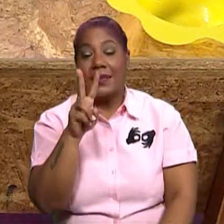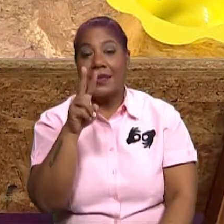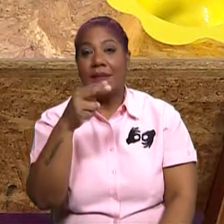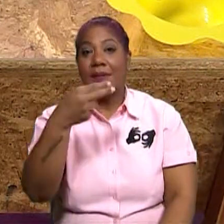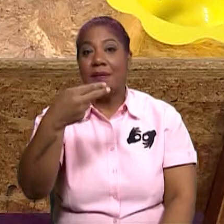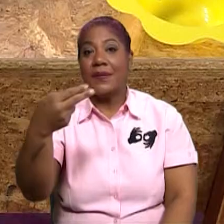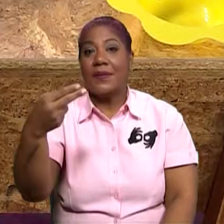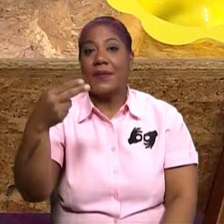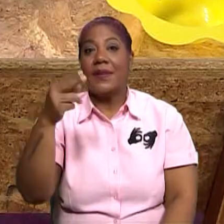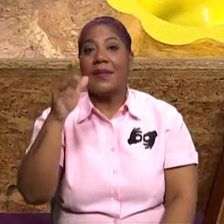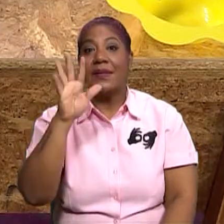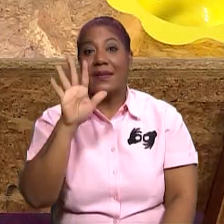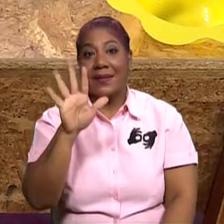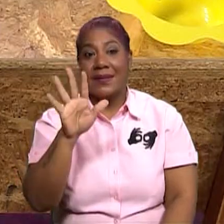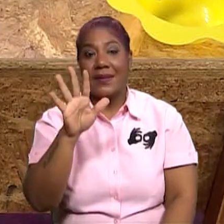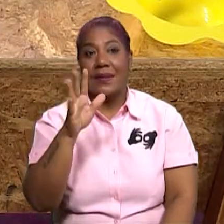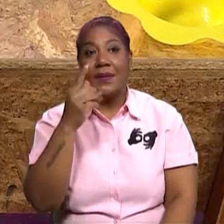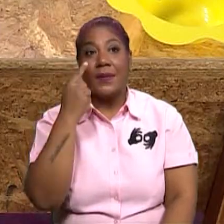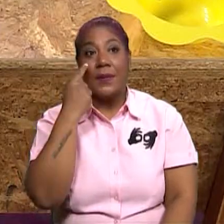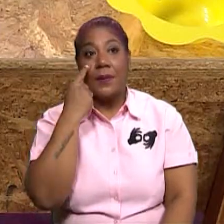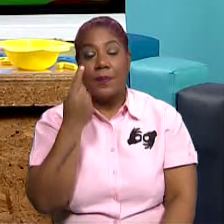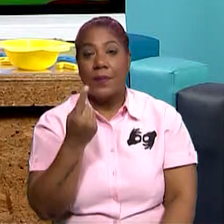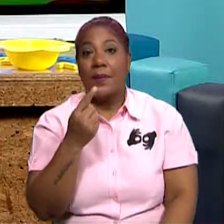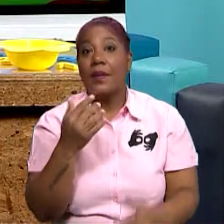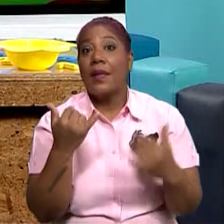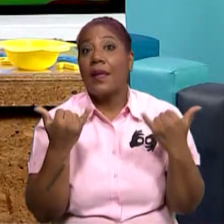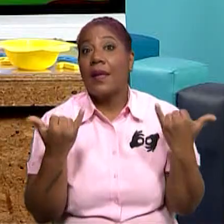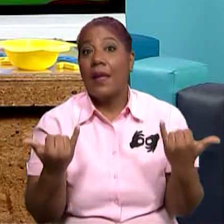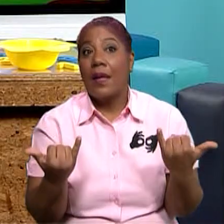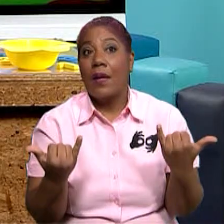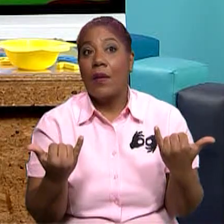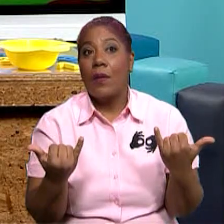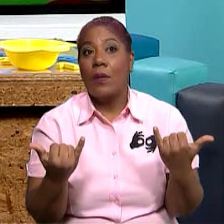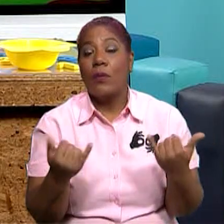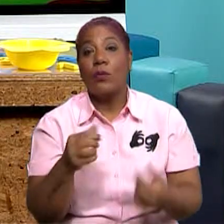aquí porque vamos a ver cómo haríamos entonces si